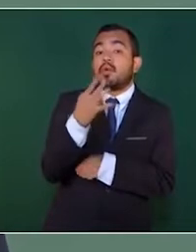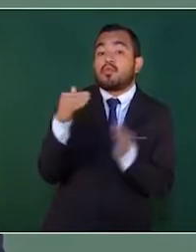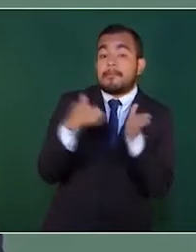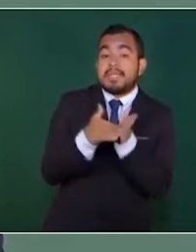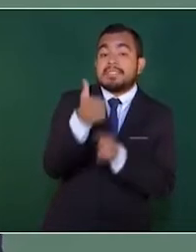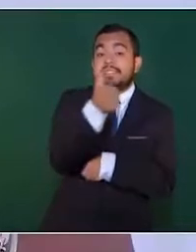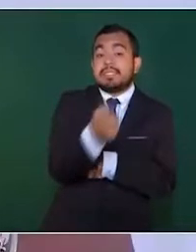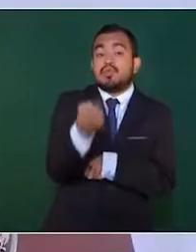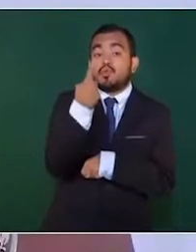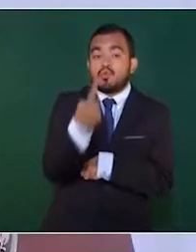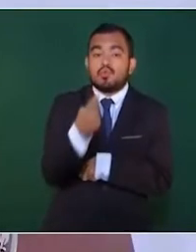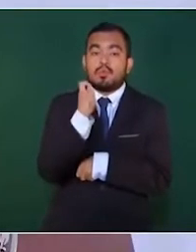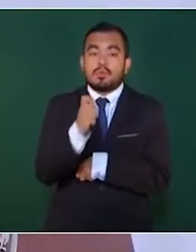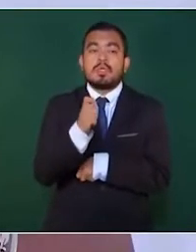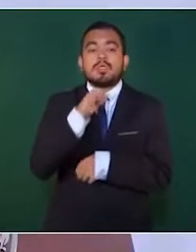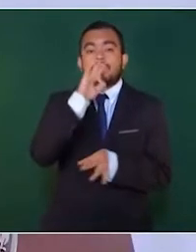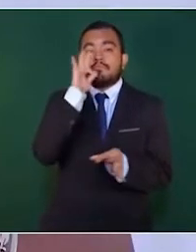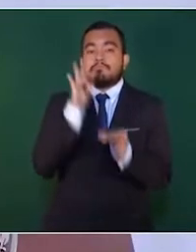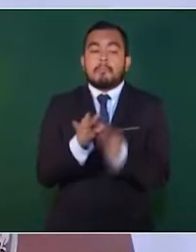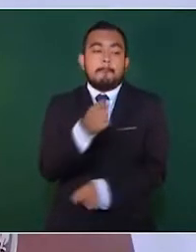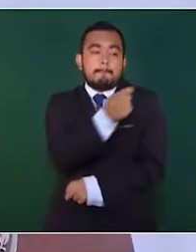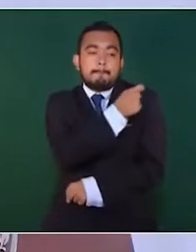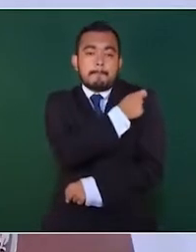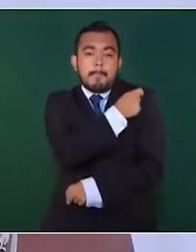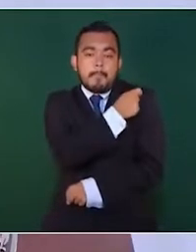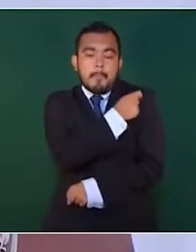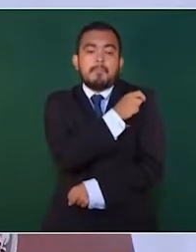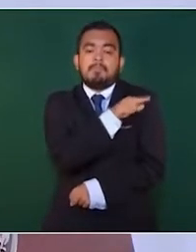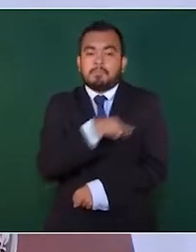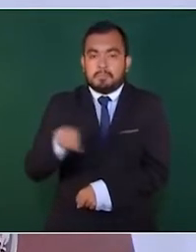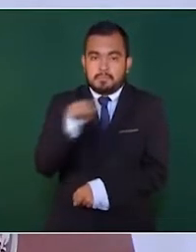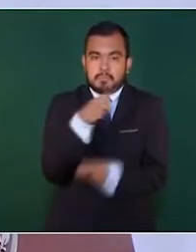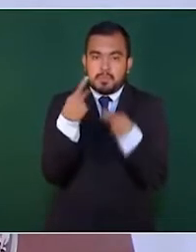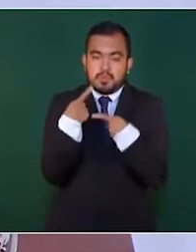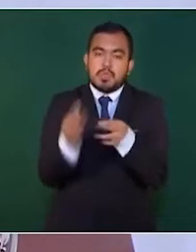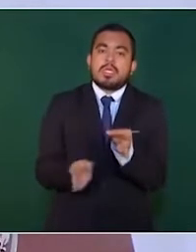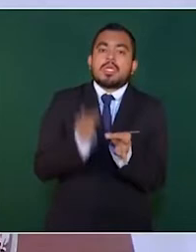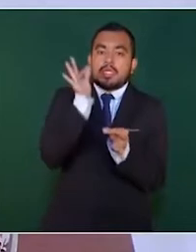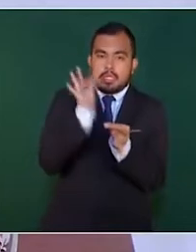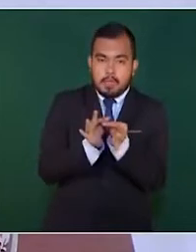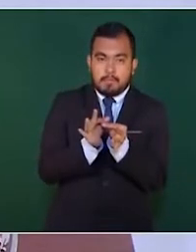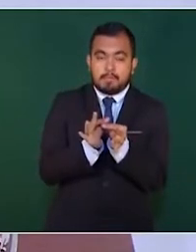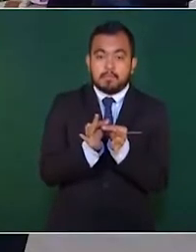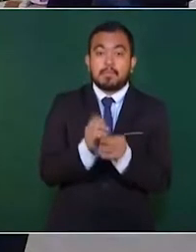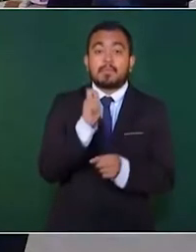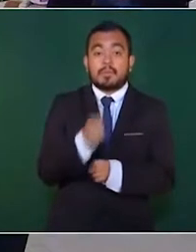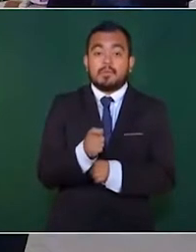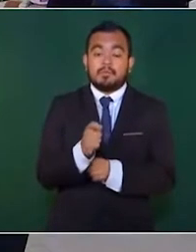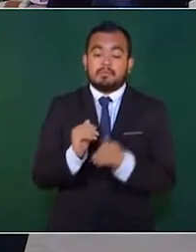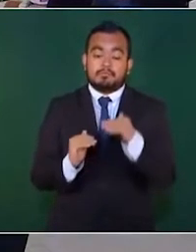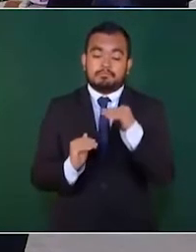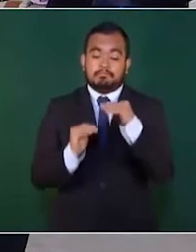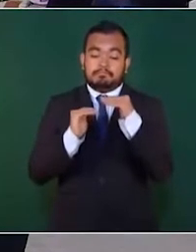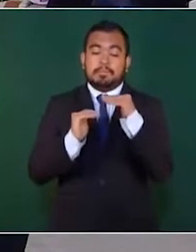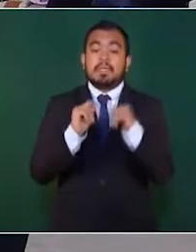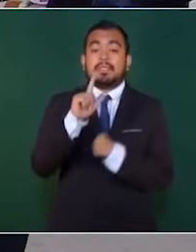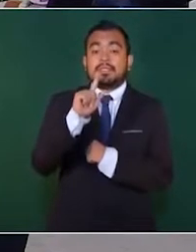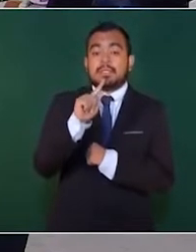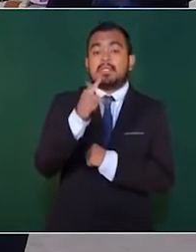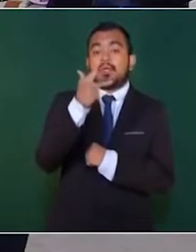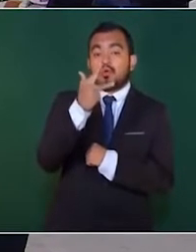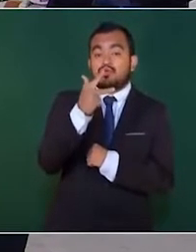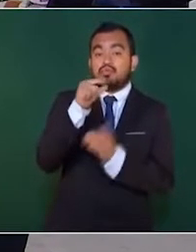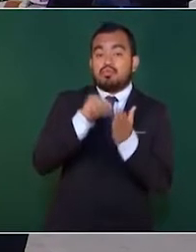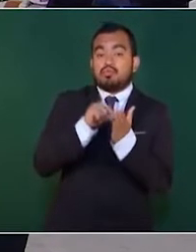134.694.601 dosis de vacunas aplicadas hasta el momento a 78.5 millones